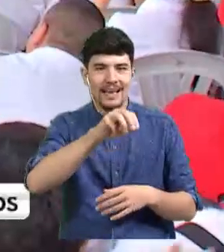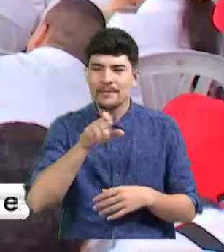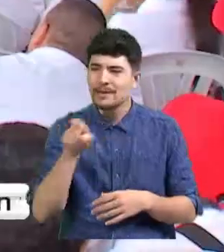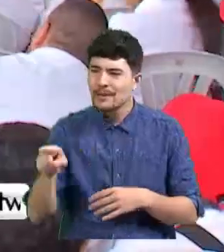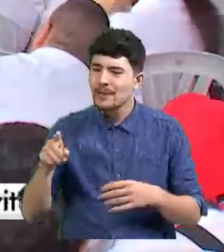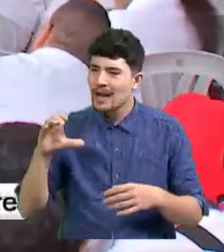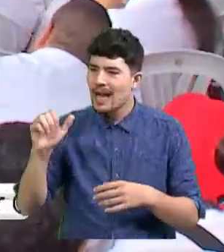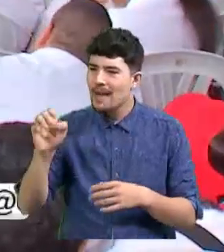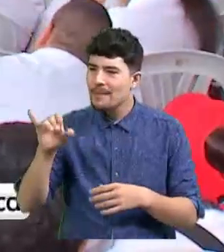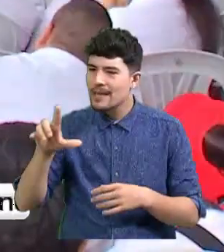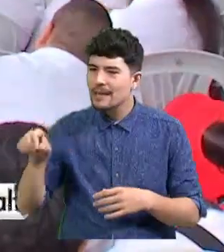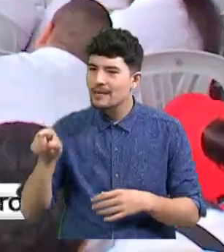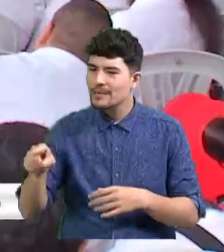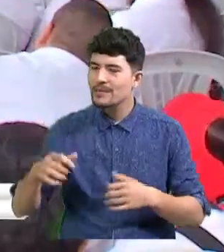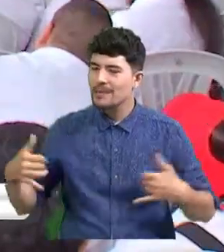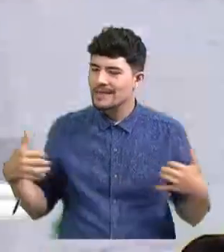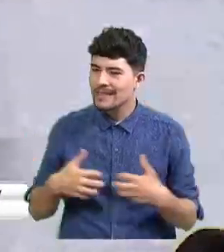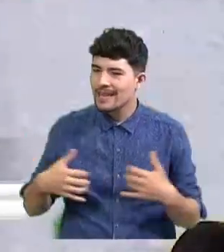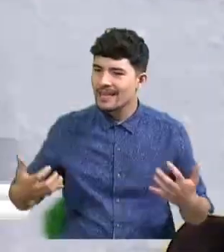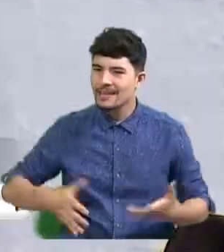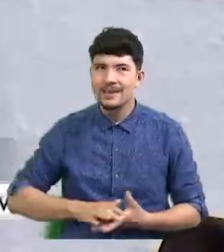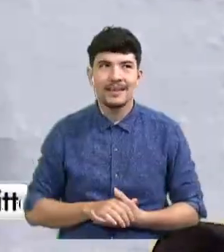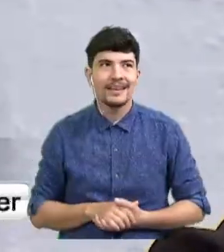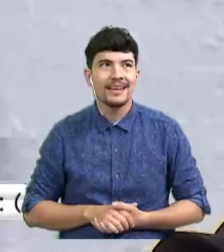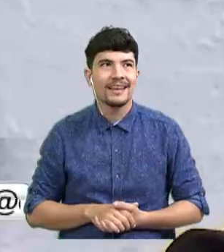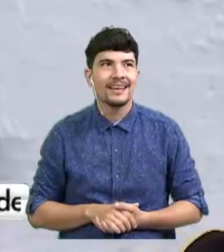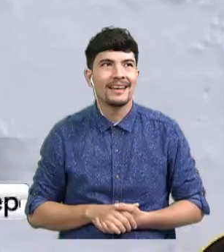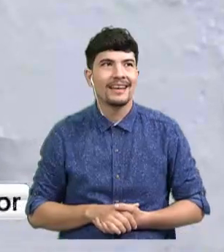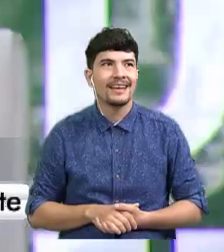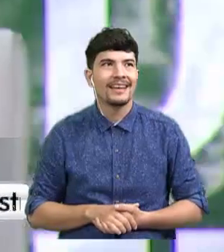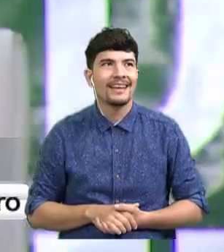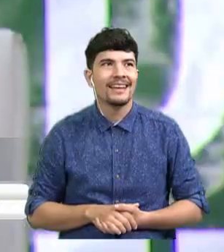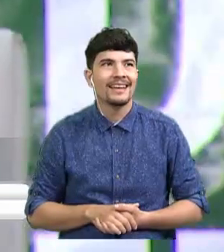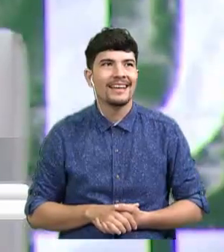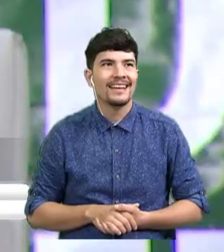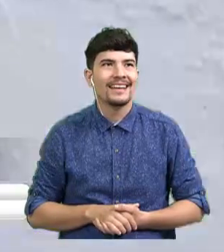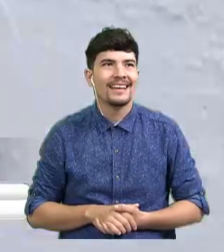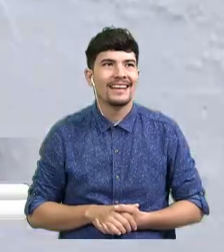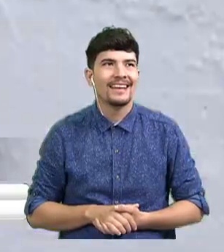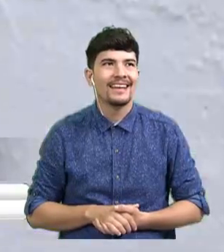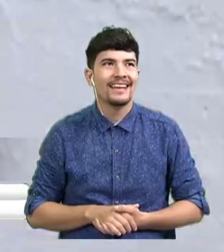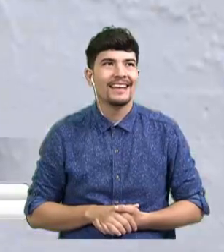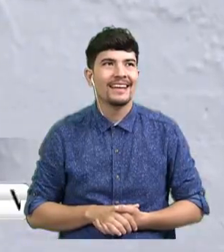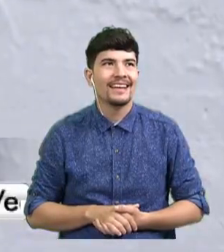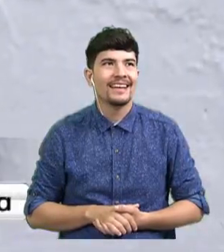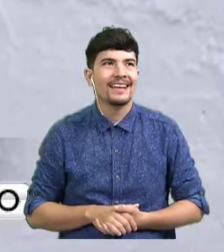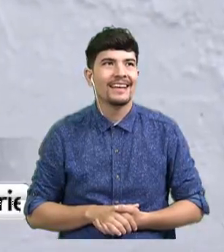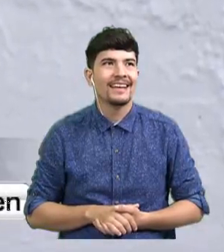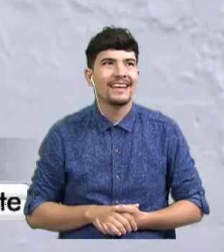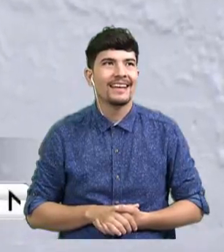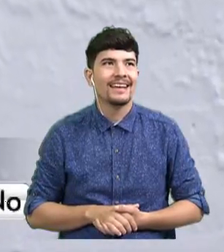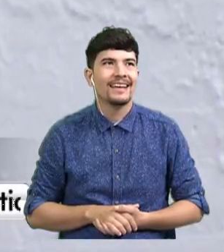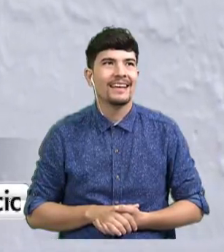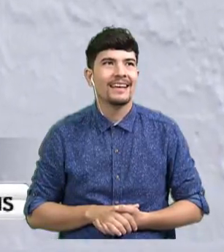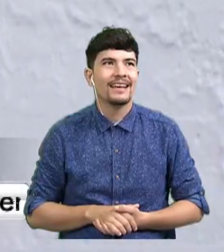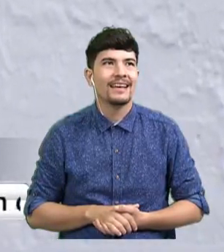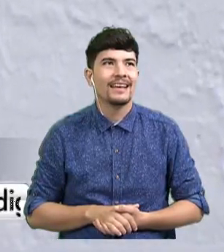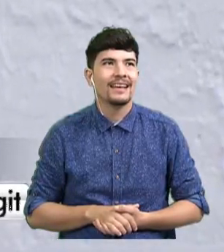vallenato. Bueno, un vallenati con algo de Diomedes. Celarte yo a ti